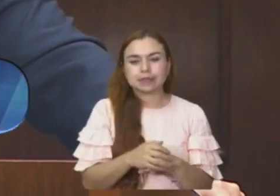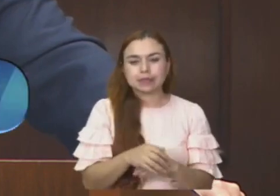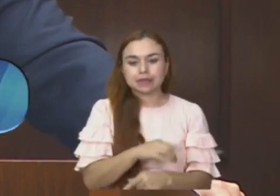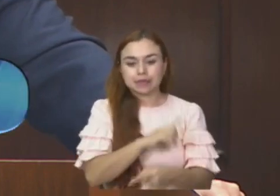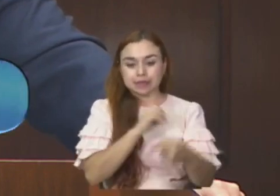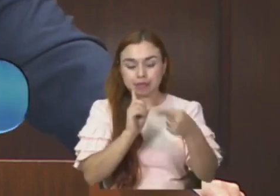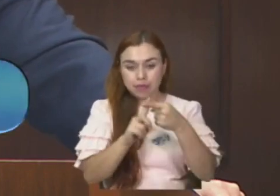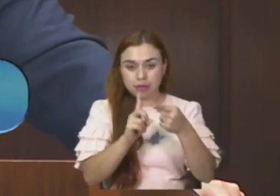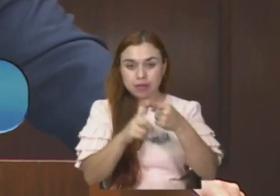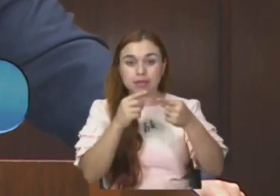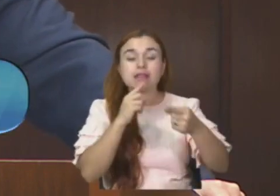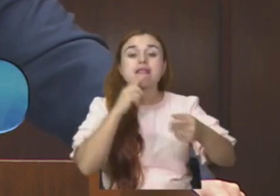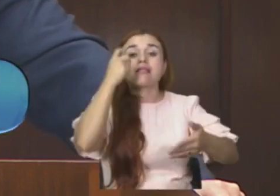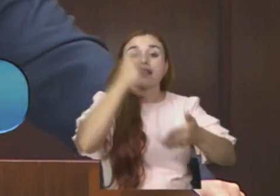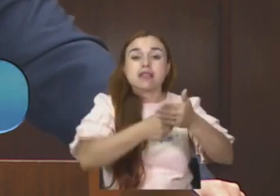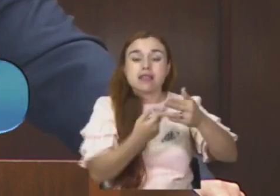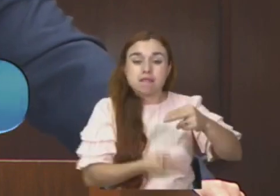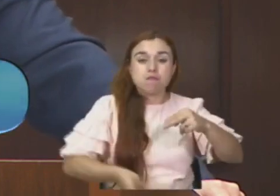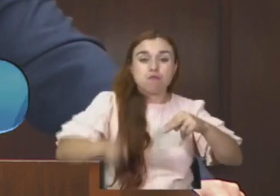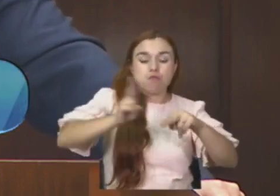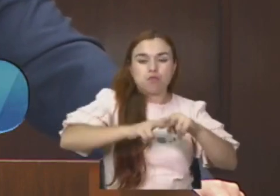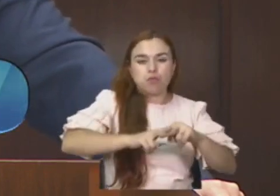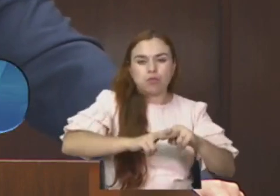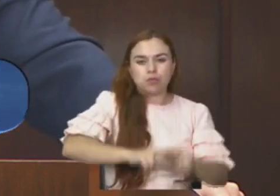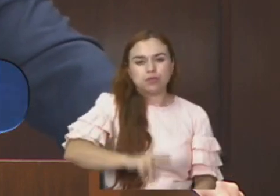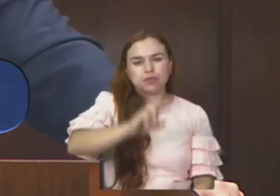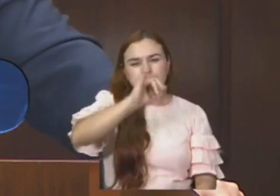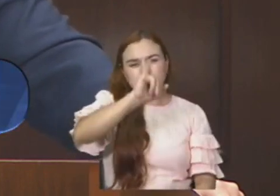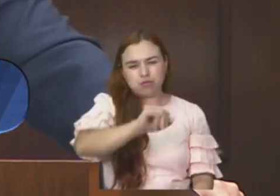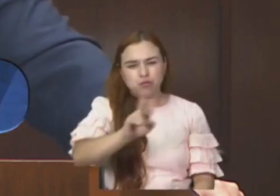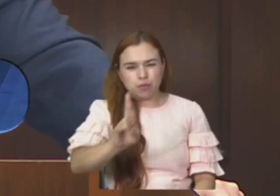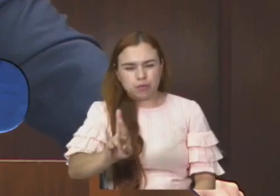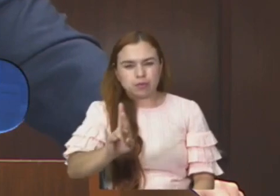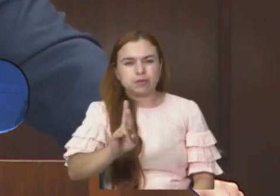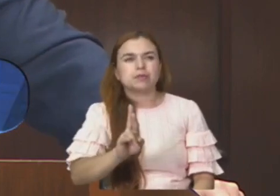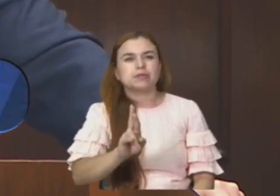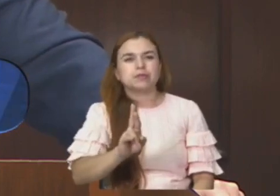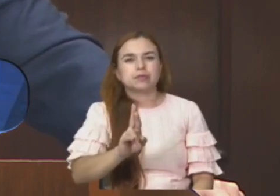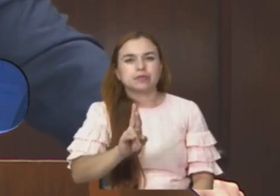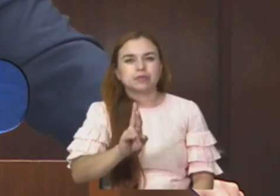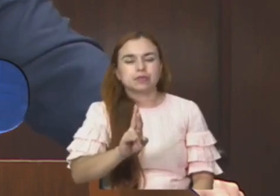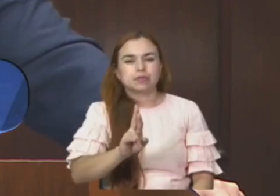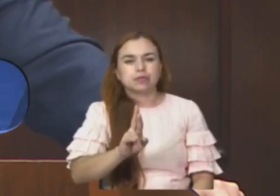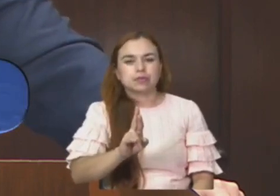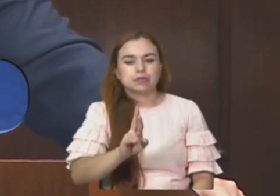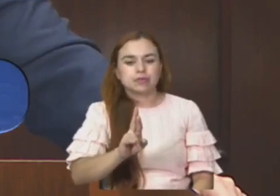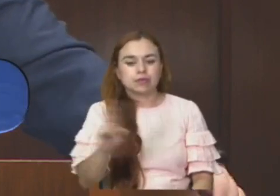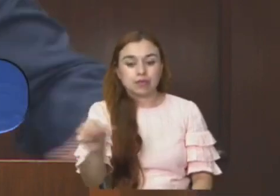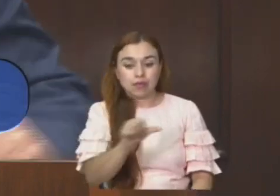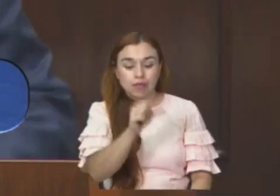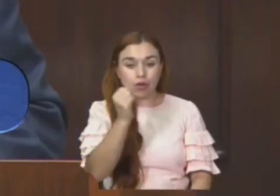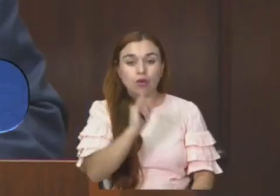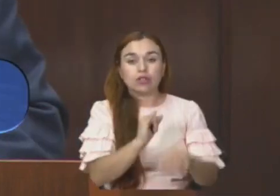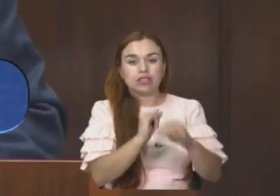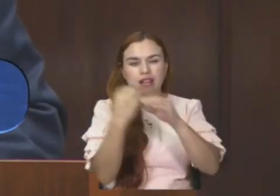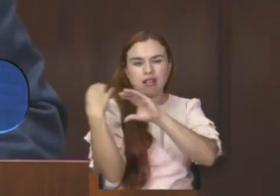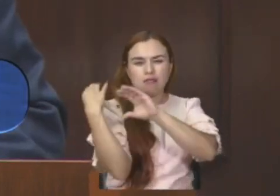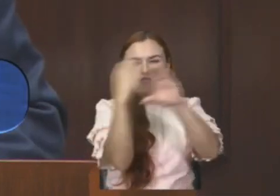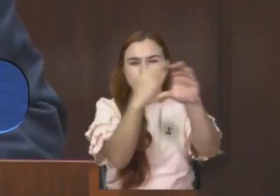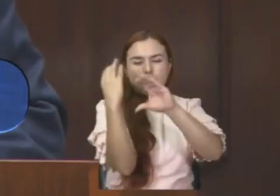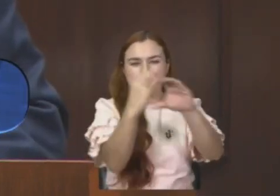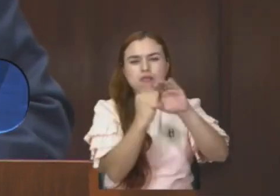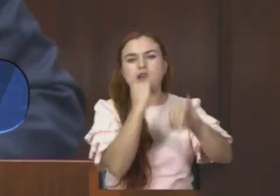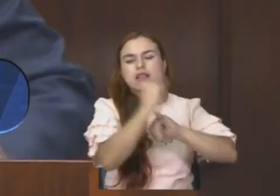la renta, exoneración de impuestos sobre la renta aplicable a remesas o transferencias al extranjero, exoneración